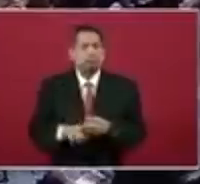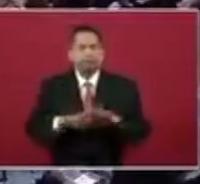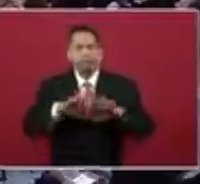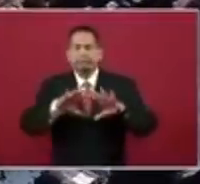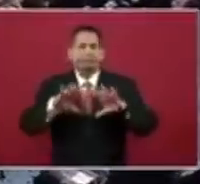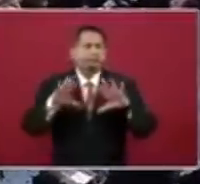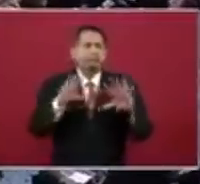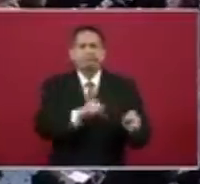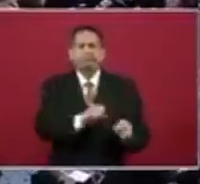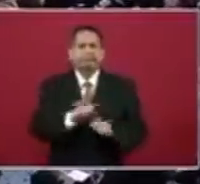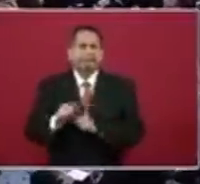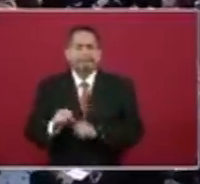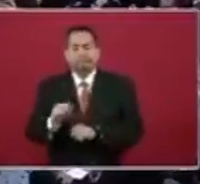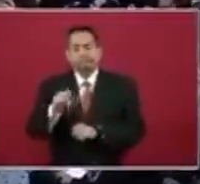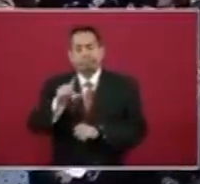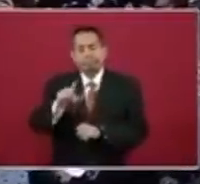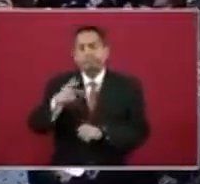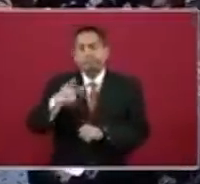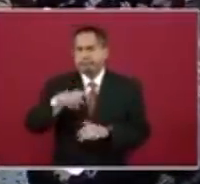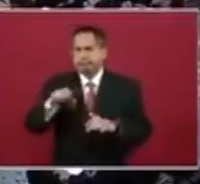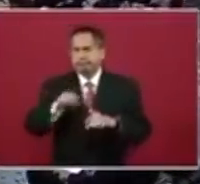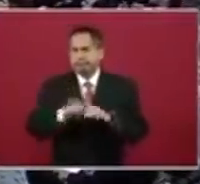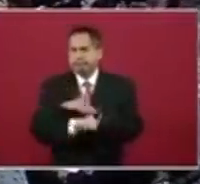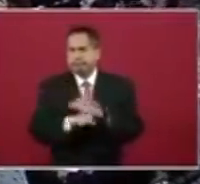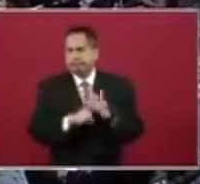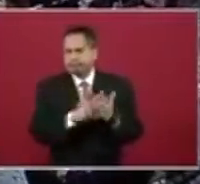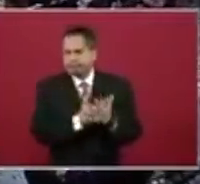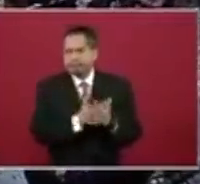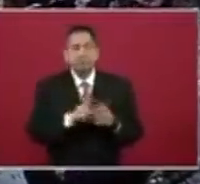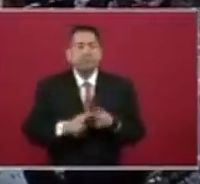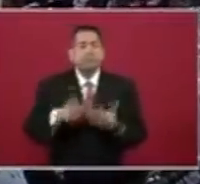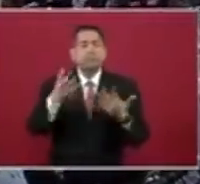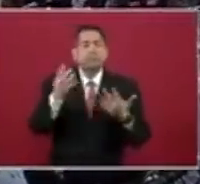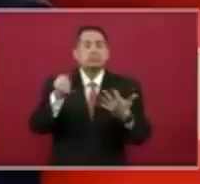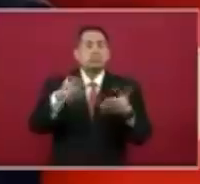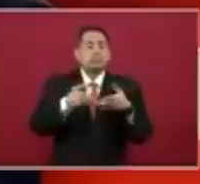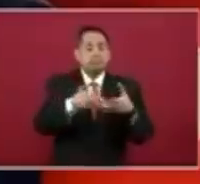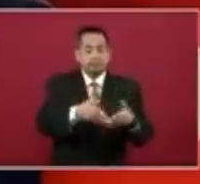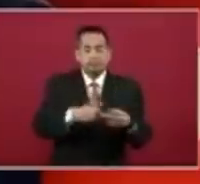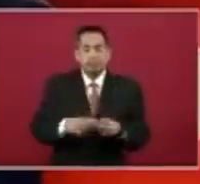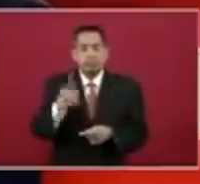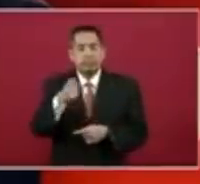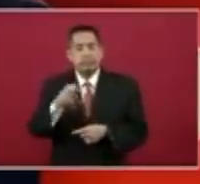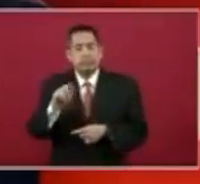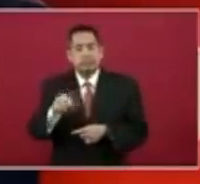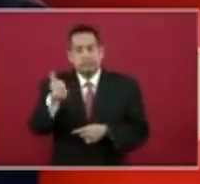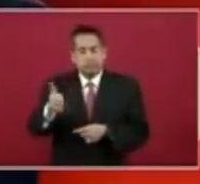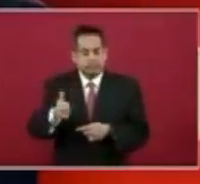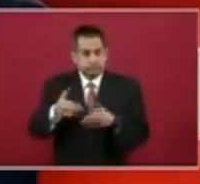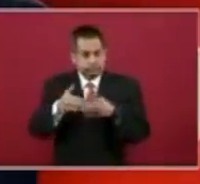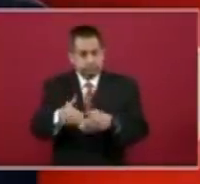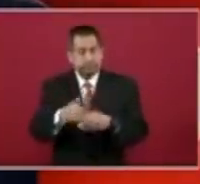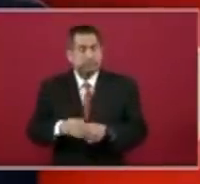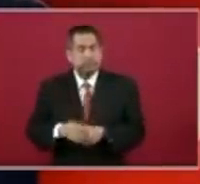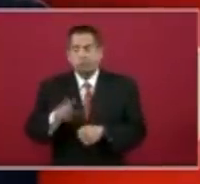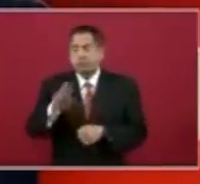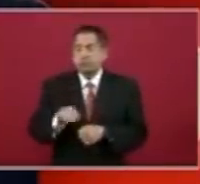aseguramiento de 17 personas, 9 embarcaciones, 106 vehículos,